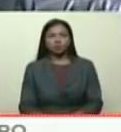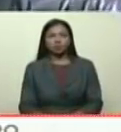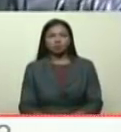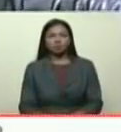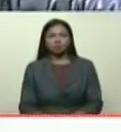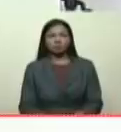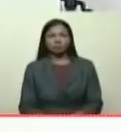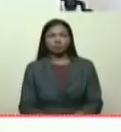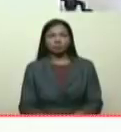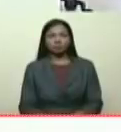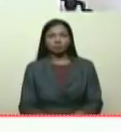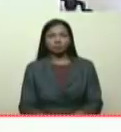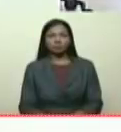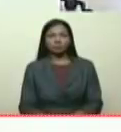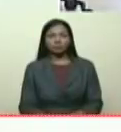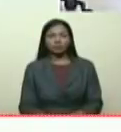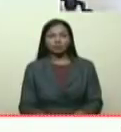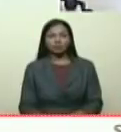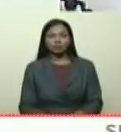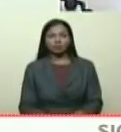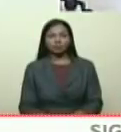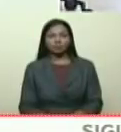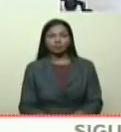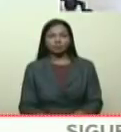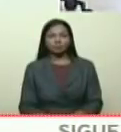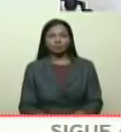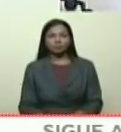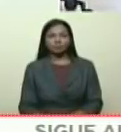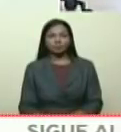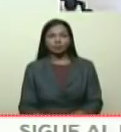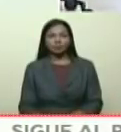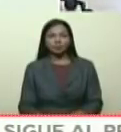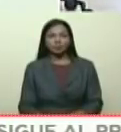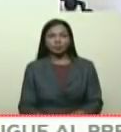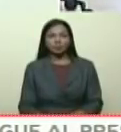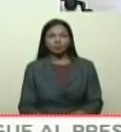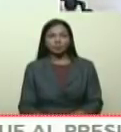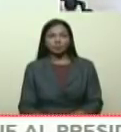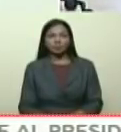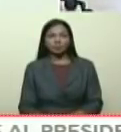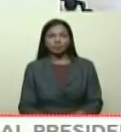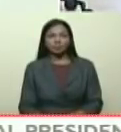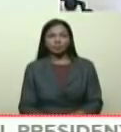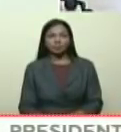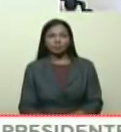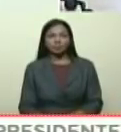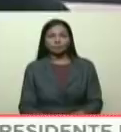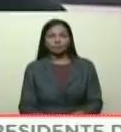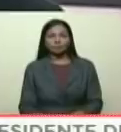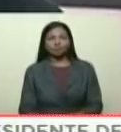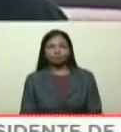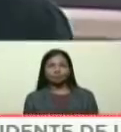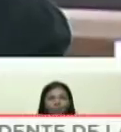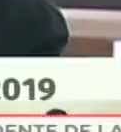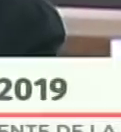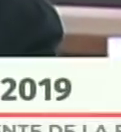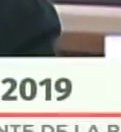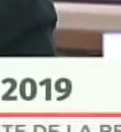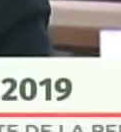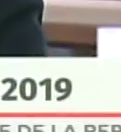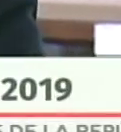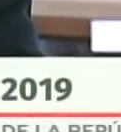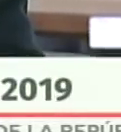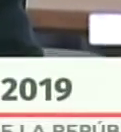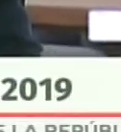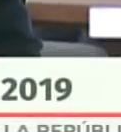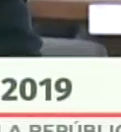Presidente, estamos en una integración de las artes. Aquí usted está interactuando con artistas